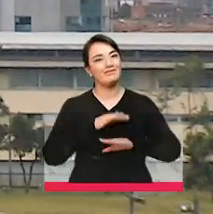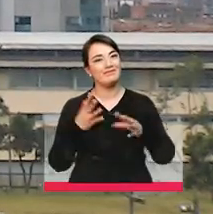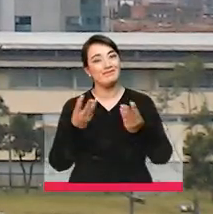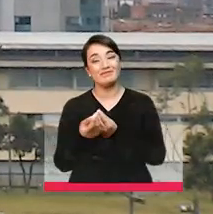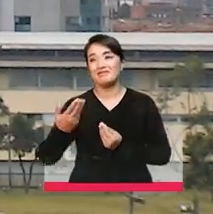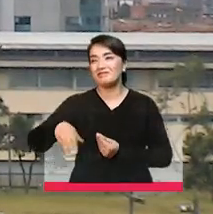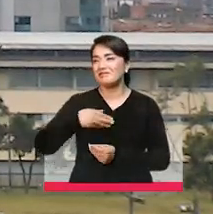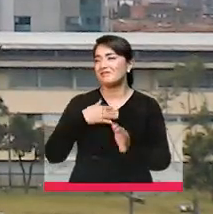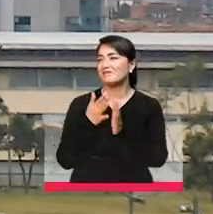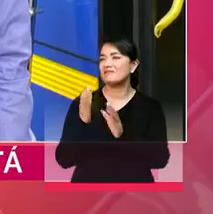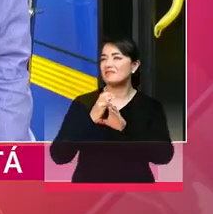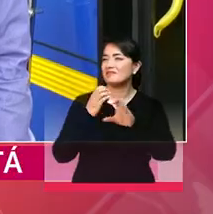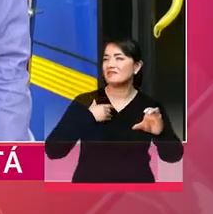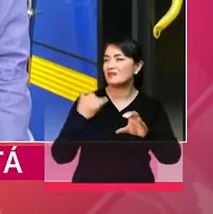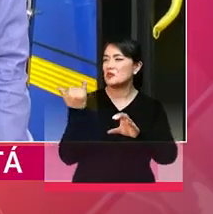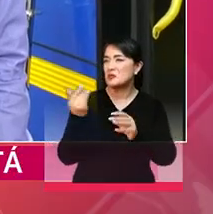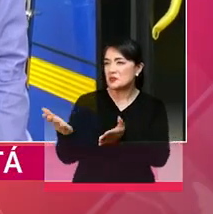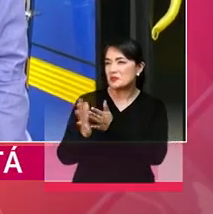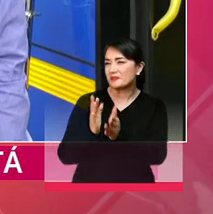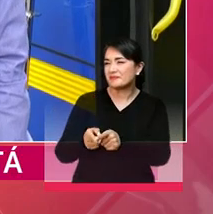Bogotá. Adelante.